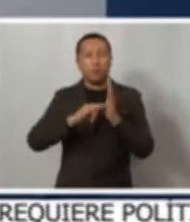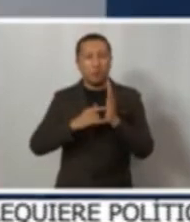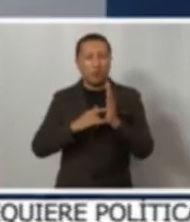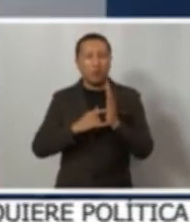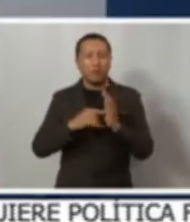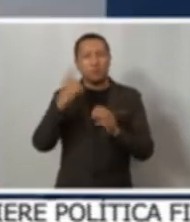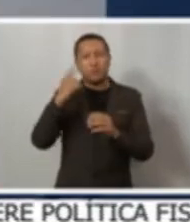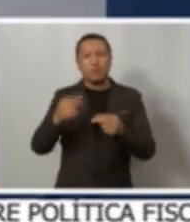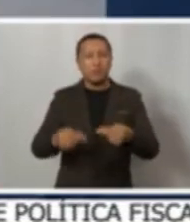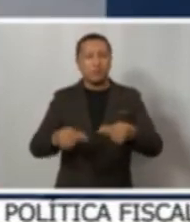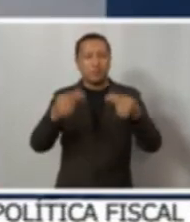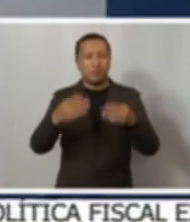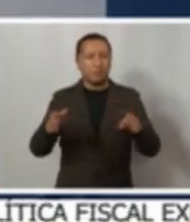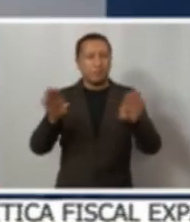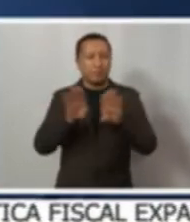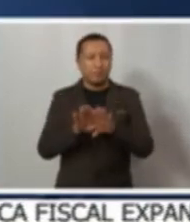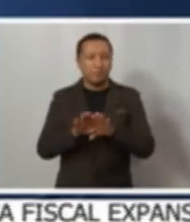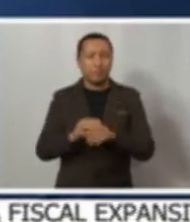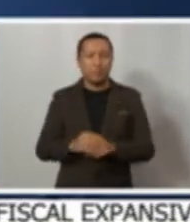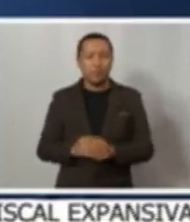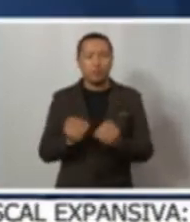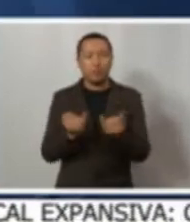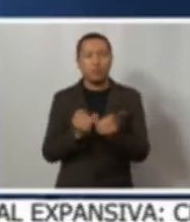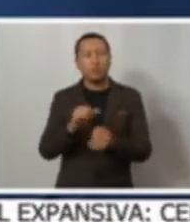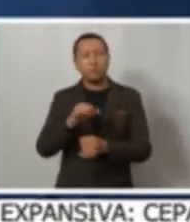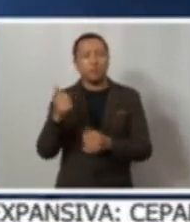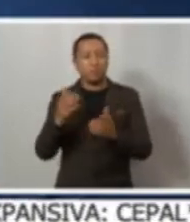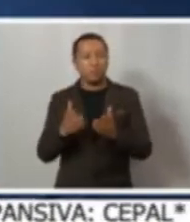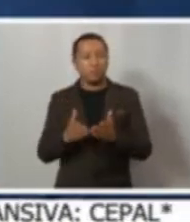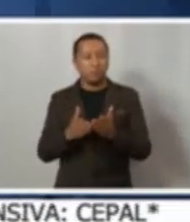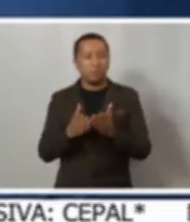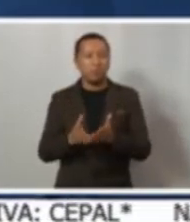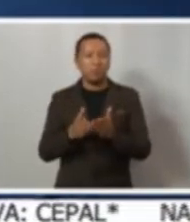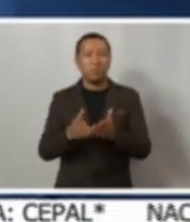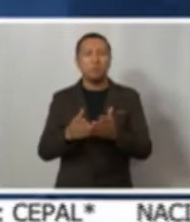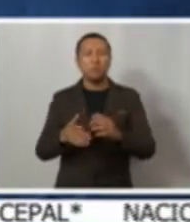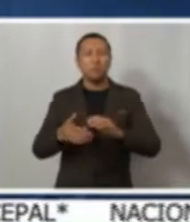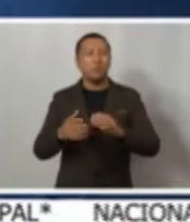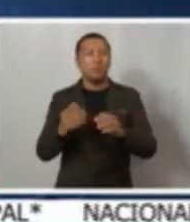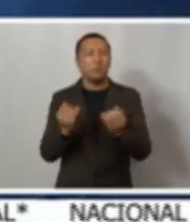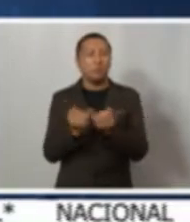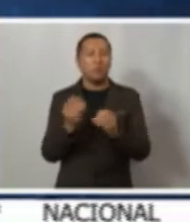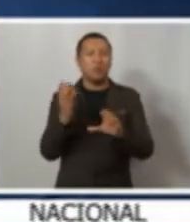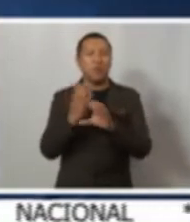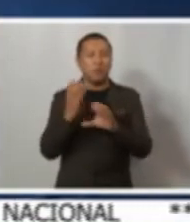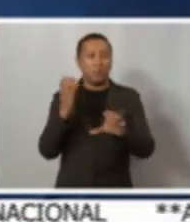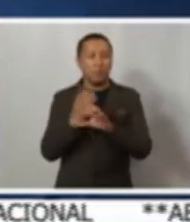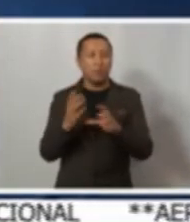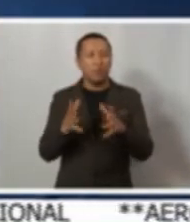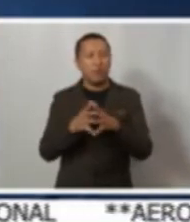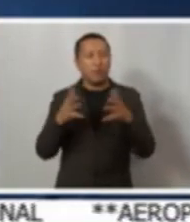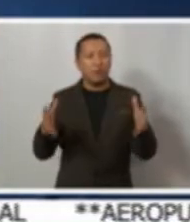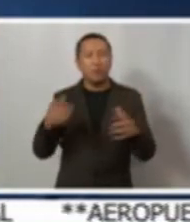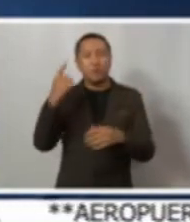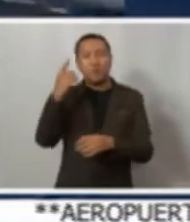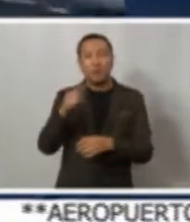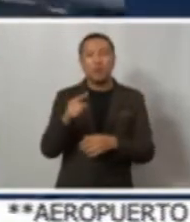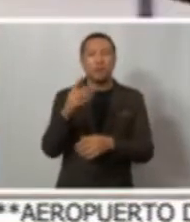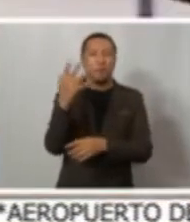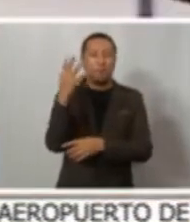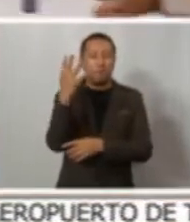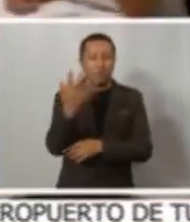negocios. También se informó que hay una flotilla de camiones y maquinaria lista para empezar a retirar árboles, basura y ramas apenas pase el